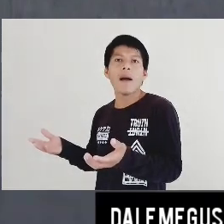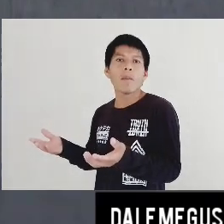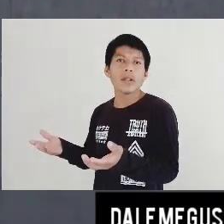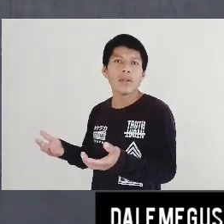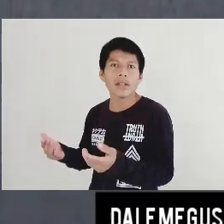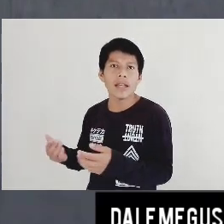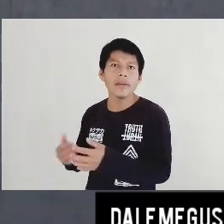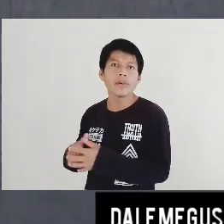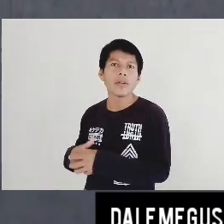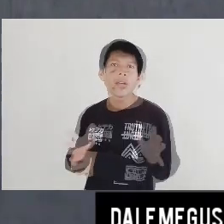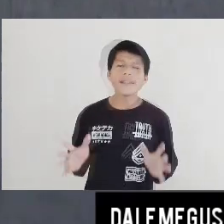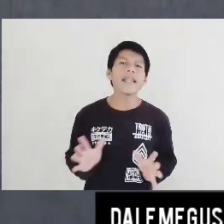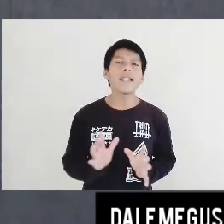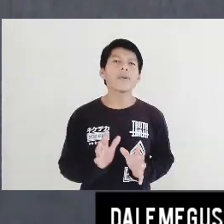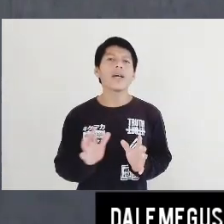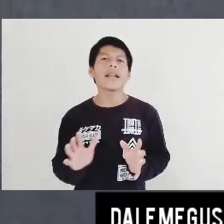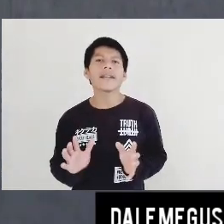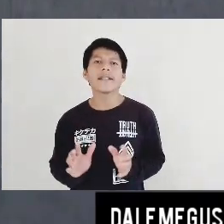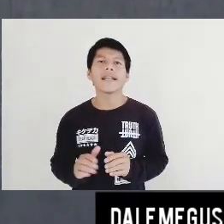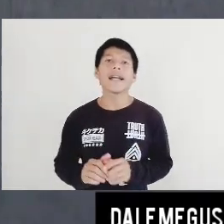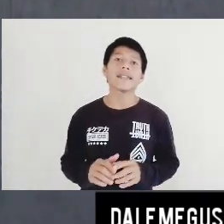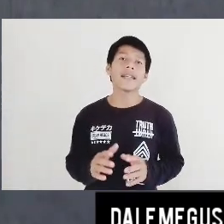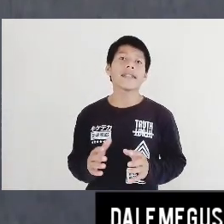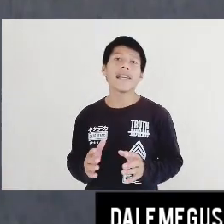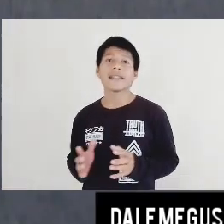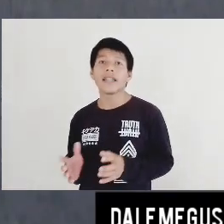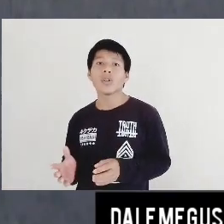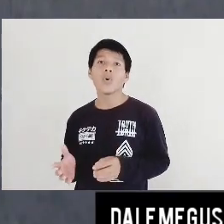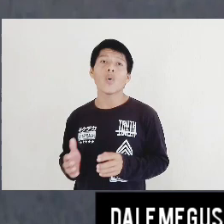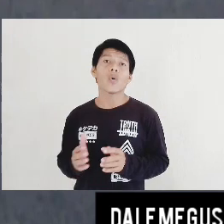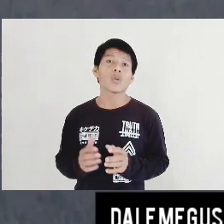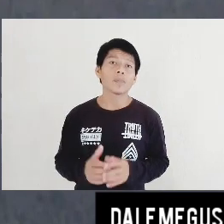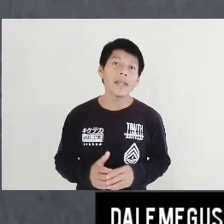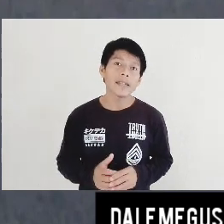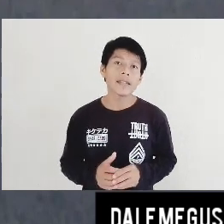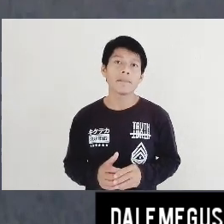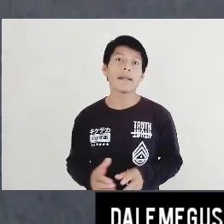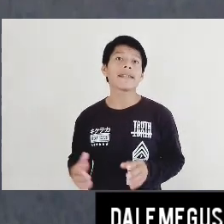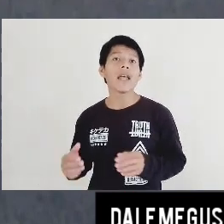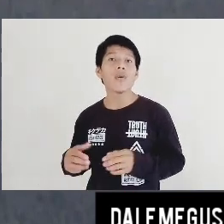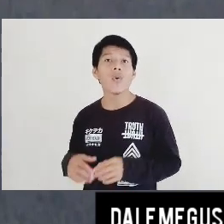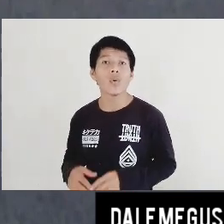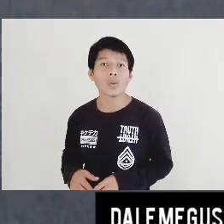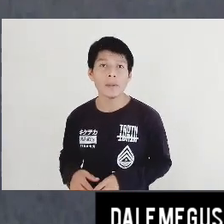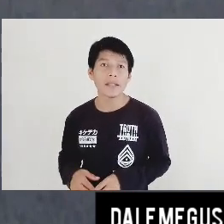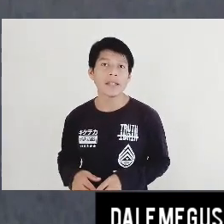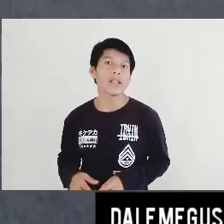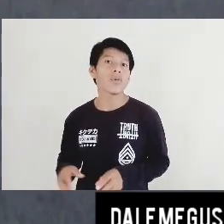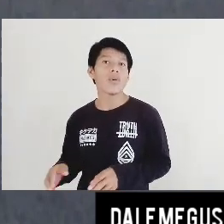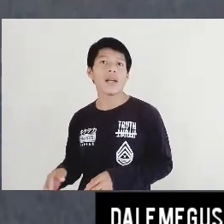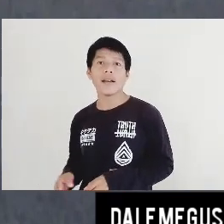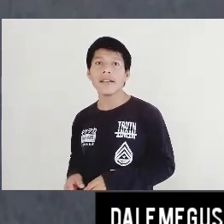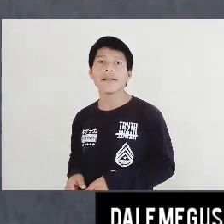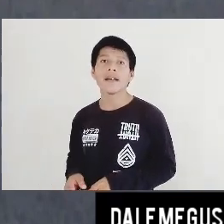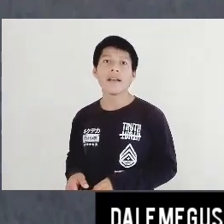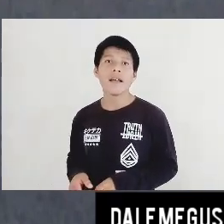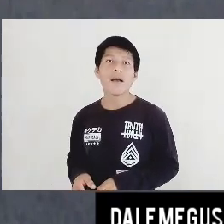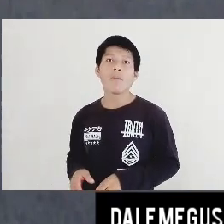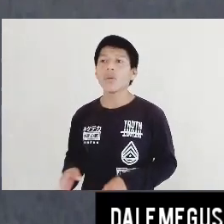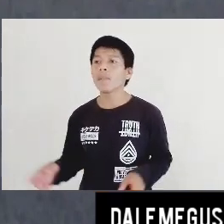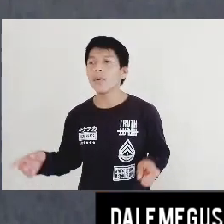sigue apoyando este libro. Este libro, El Rey del Cash, está escrito con los pies, pensado con los pies y no con la